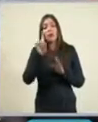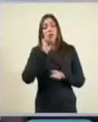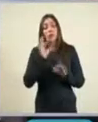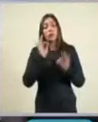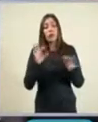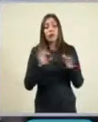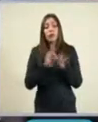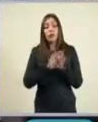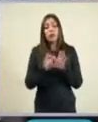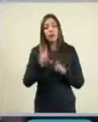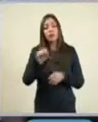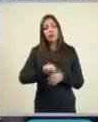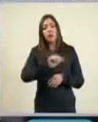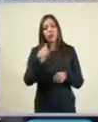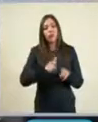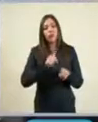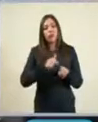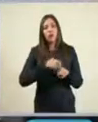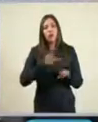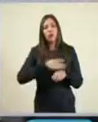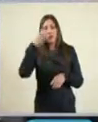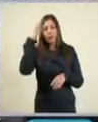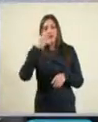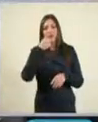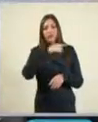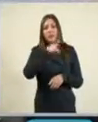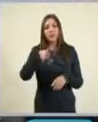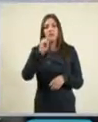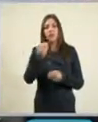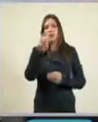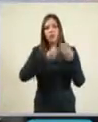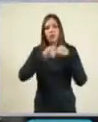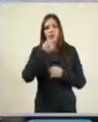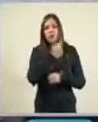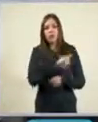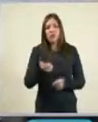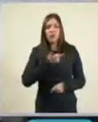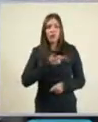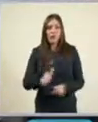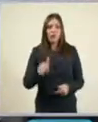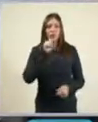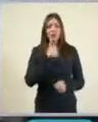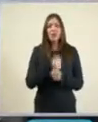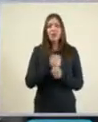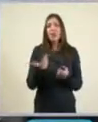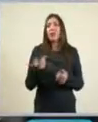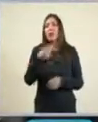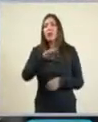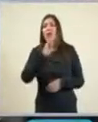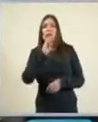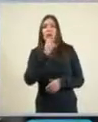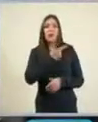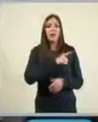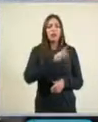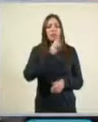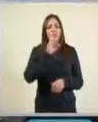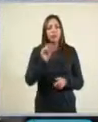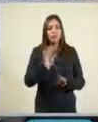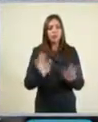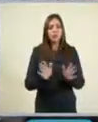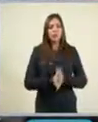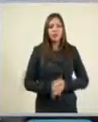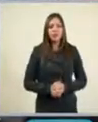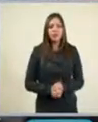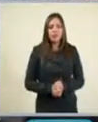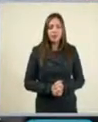¿verdad? Si no, no le mande rosita, señora, porque por Ay, experiencia no. se lo digo, no se lo come. Oiga, y luego, Los en la niños, primaria empiezan, sí. no, que tu mamá, no. Exacto. Mejor. Lo que